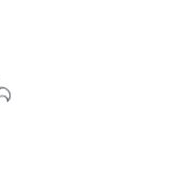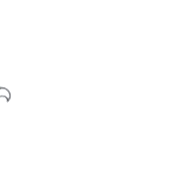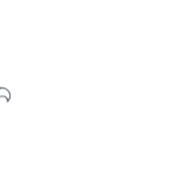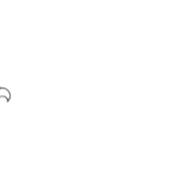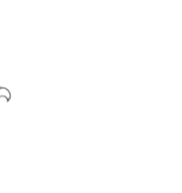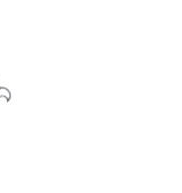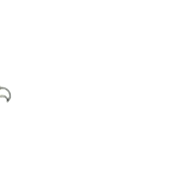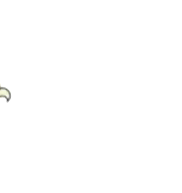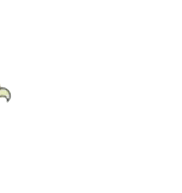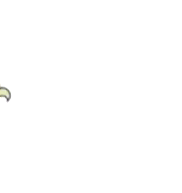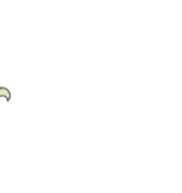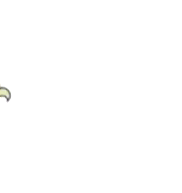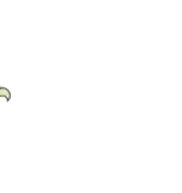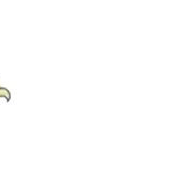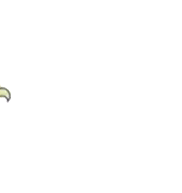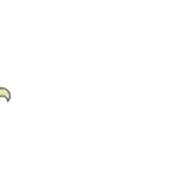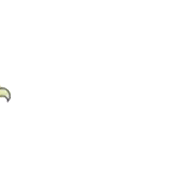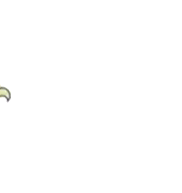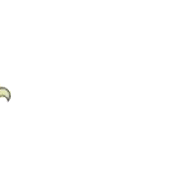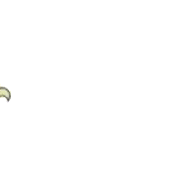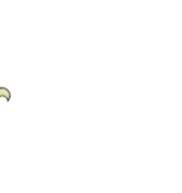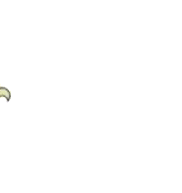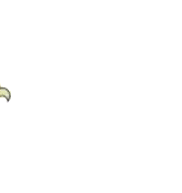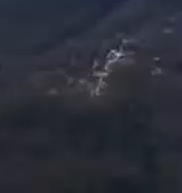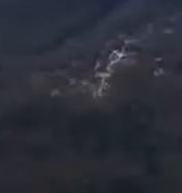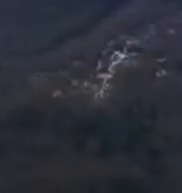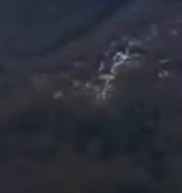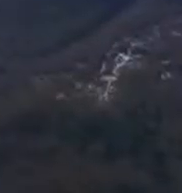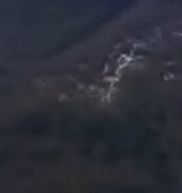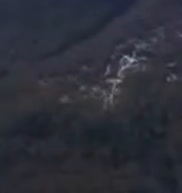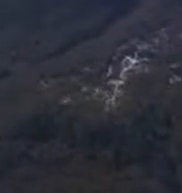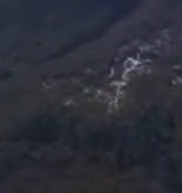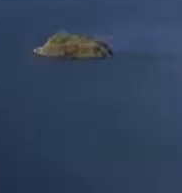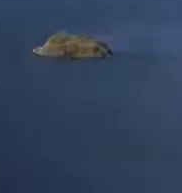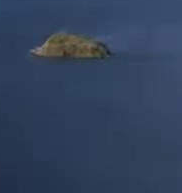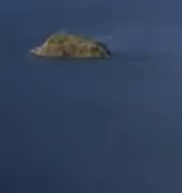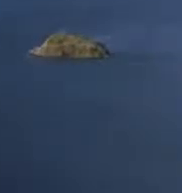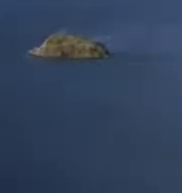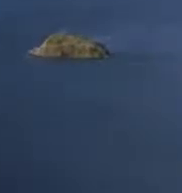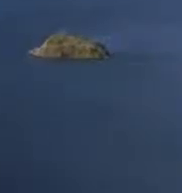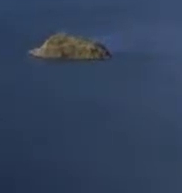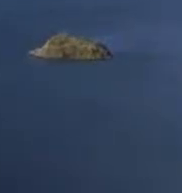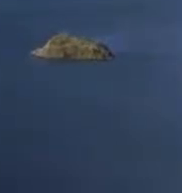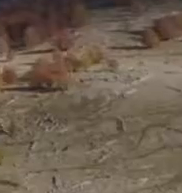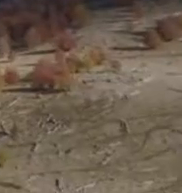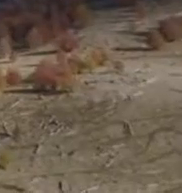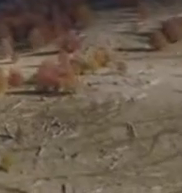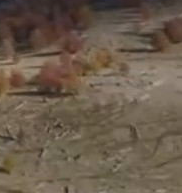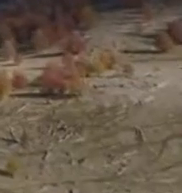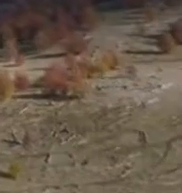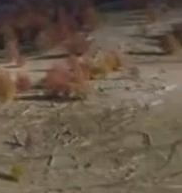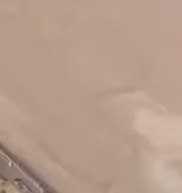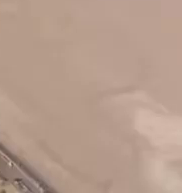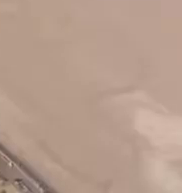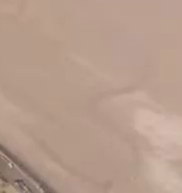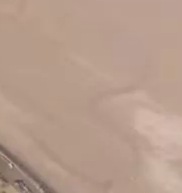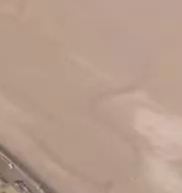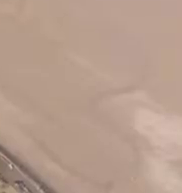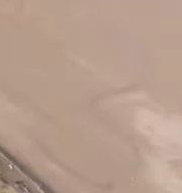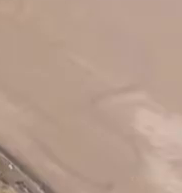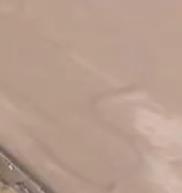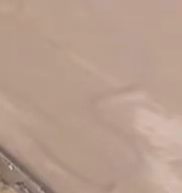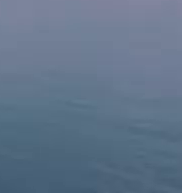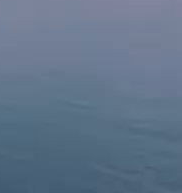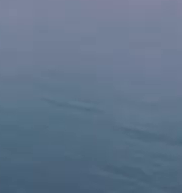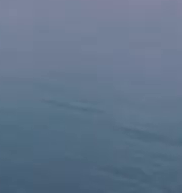agradecemos a los canales de televisión y radioemisoras ya todos los medios de comunicación por hacer llegar el mensaje del presidente